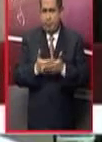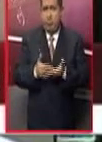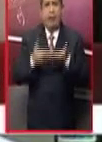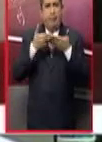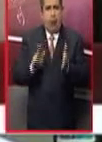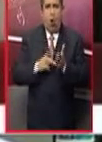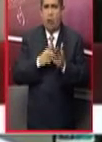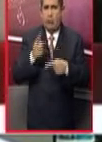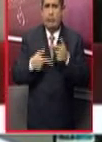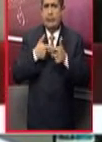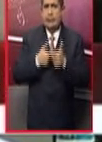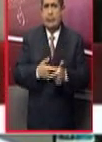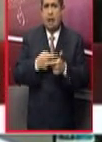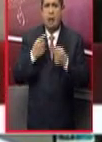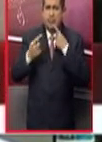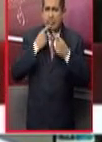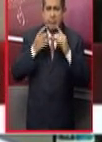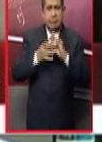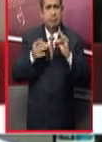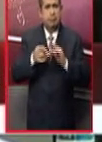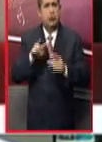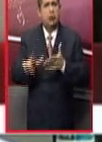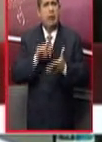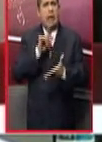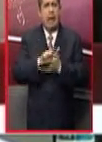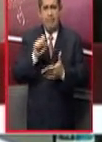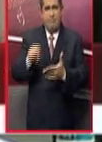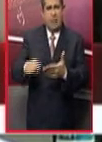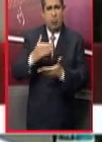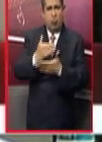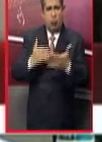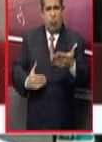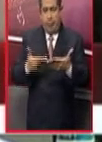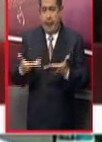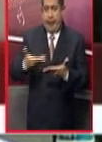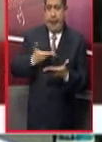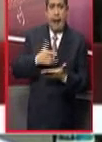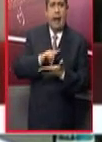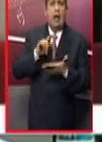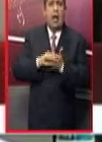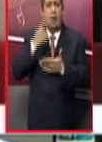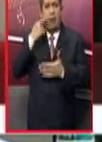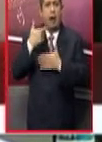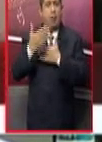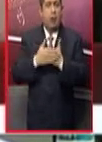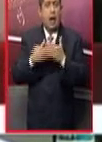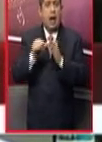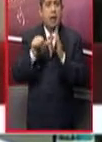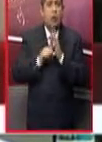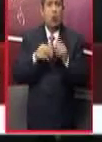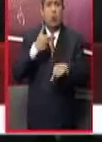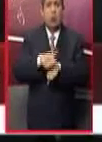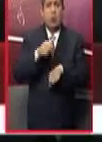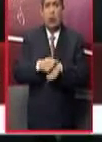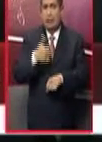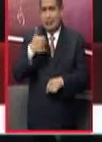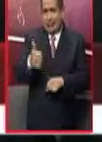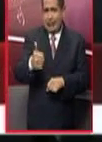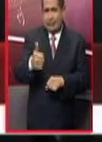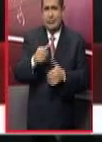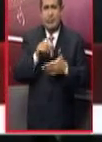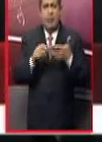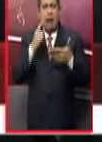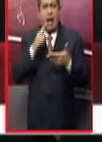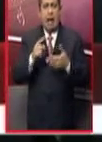reunión de trabajo para seguir analizando y procesar el dictamen correspondiente a la minuta con proyecto de decreto por el que se expide la ley reglamentaria del artículo